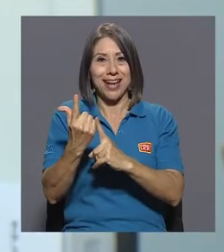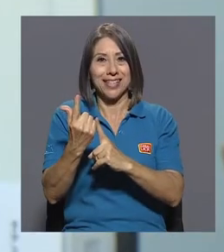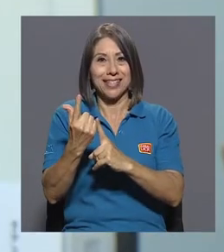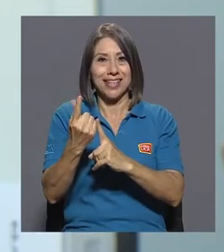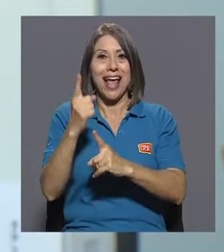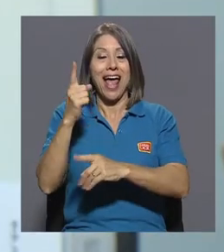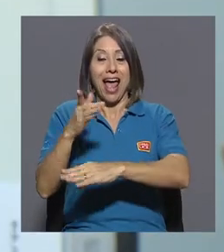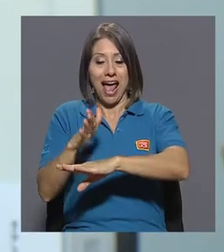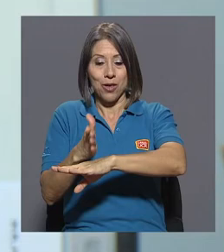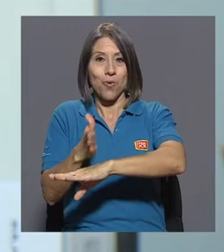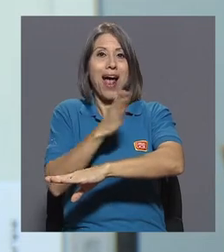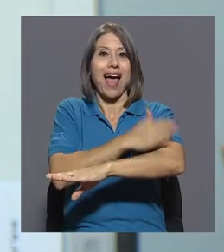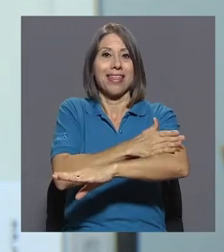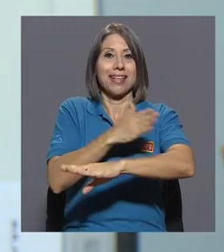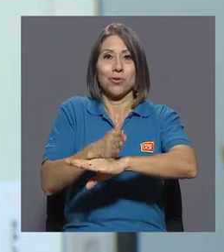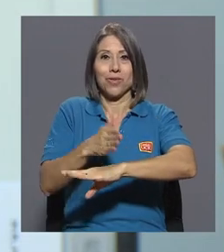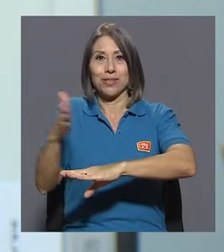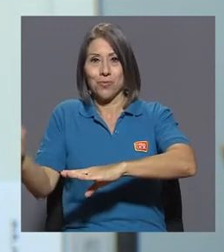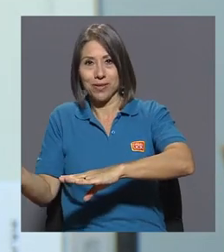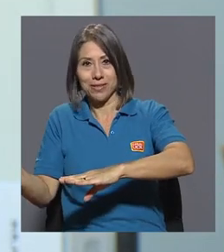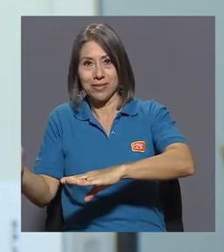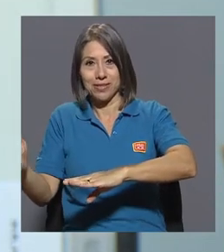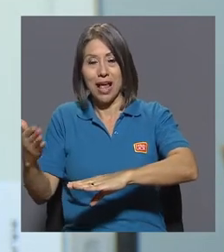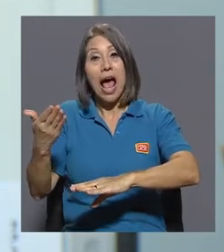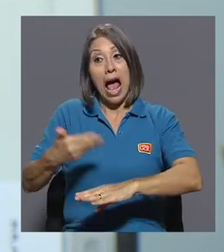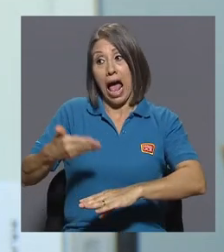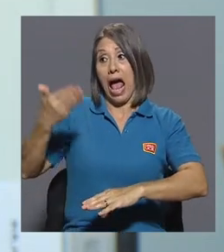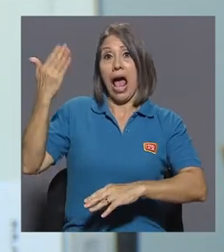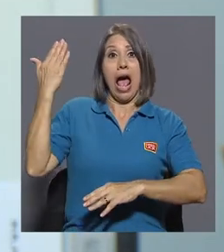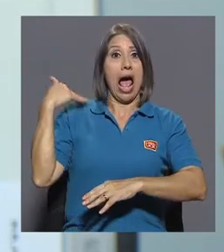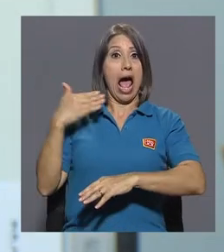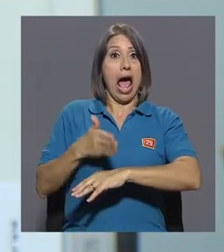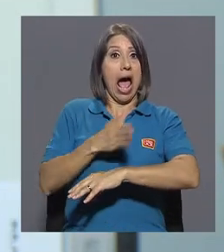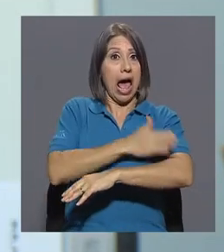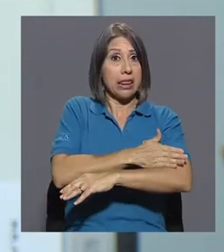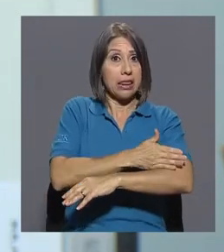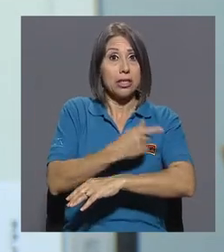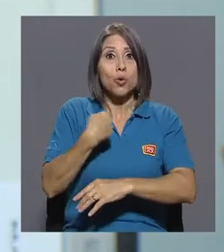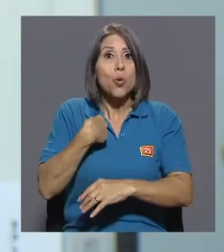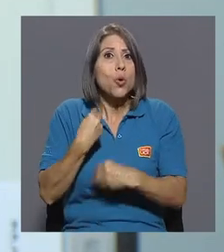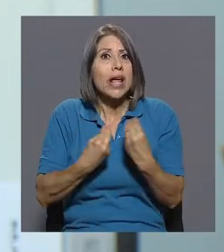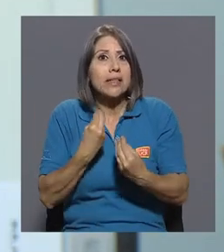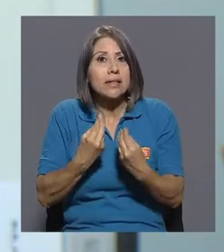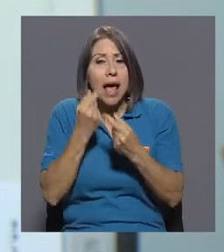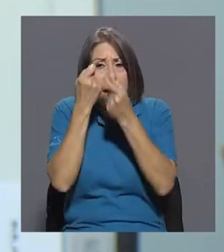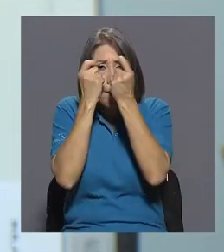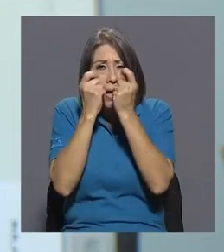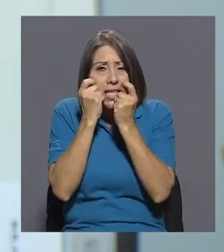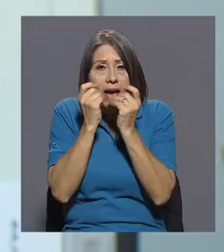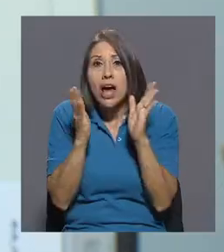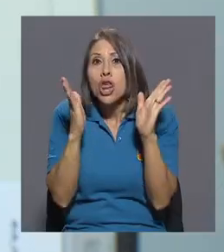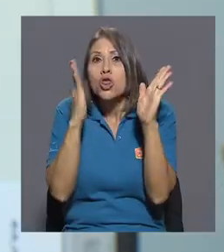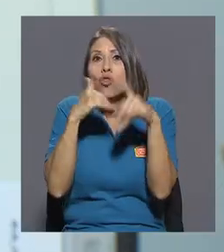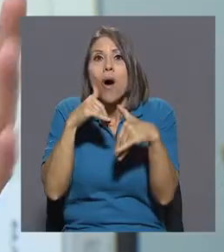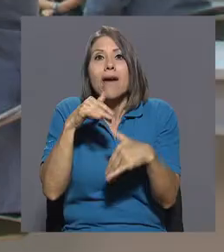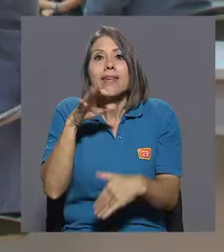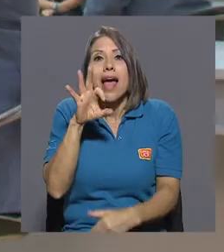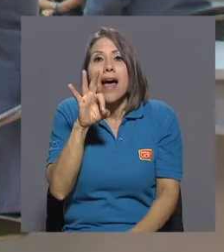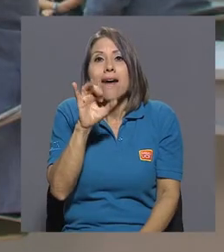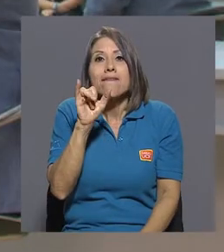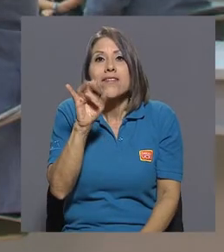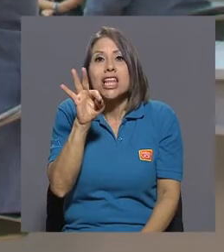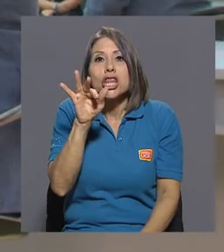Entonces, antes uno maquillaba, no habían filtros. Uno tenía que maquillar y tenía que quedar perfecto